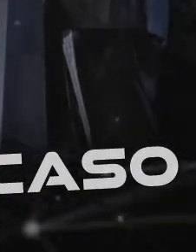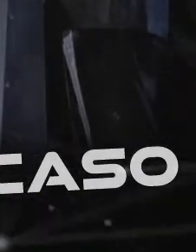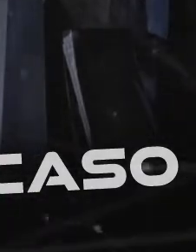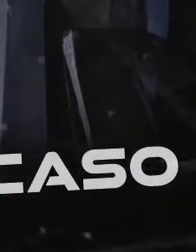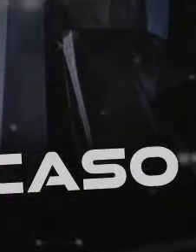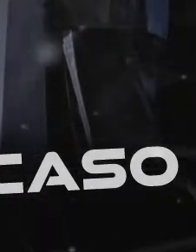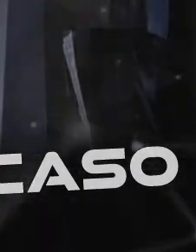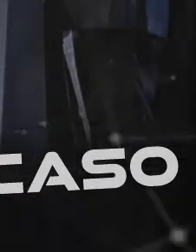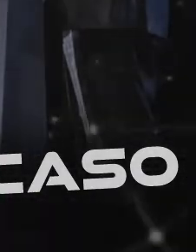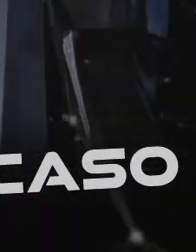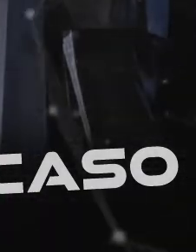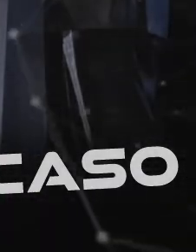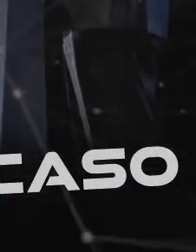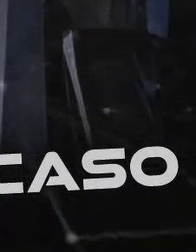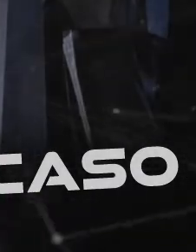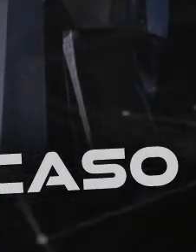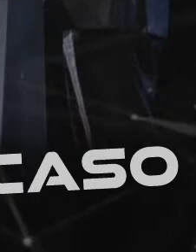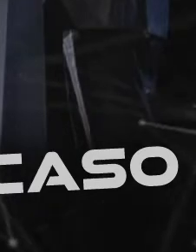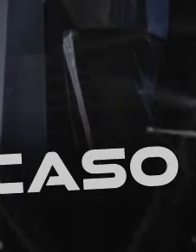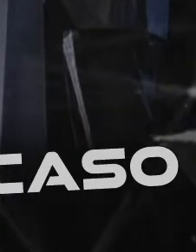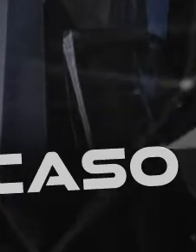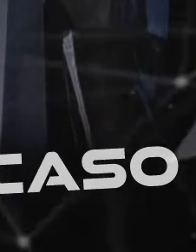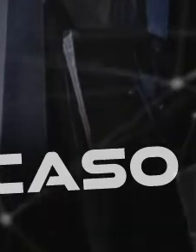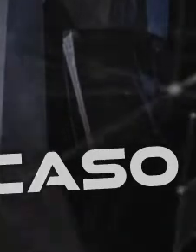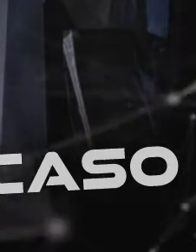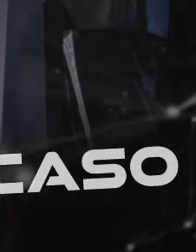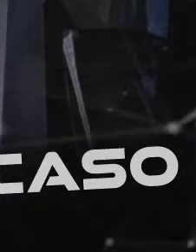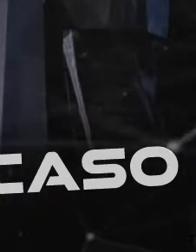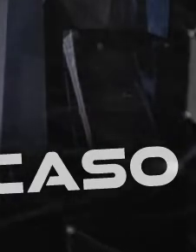El día de hoy, el presidente Andrés Manuel López Obrador.